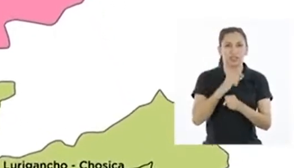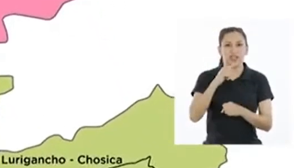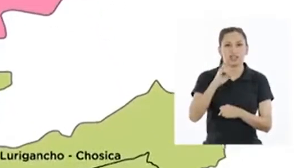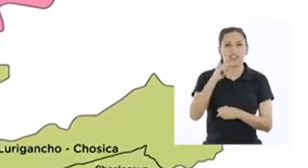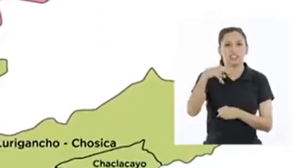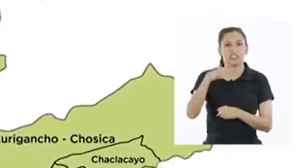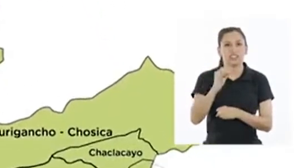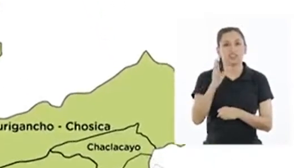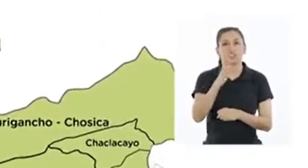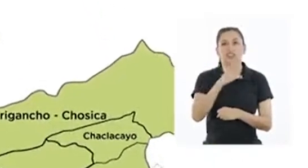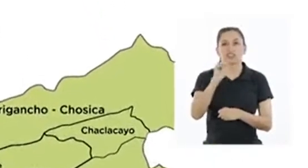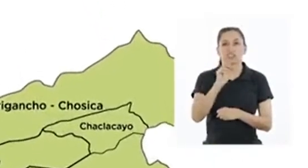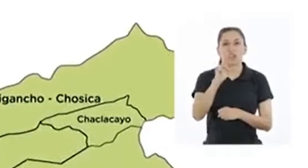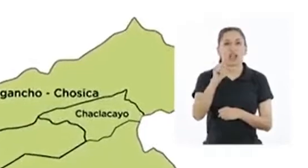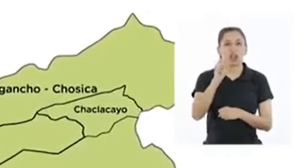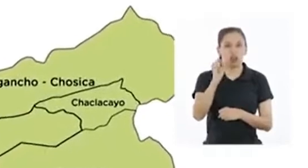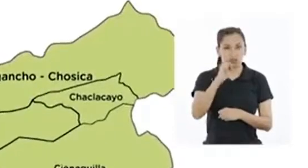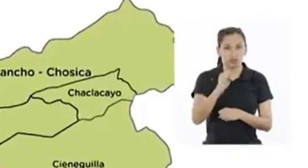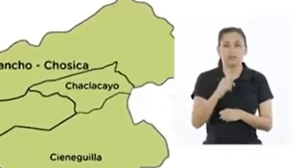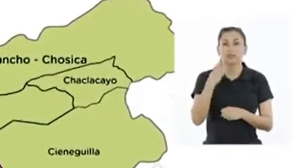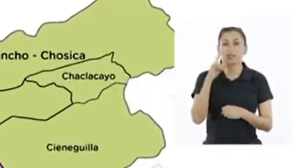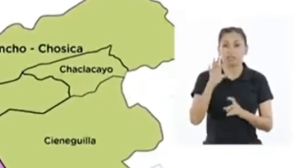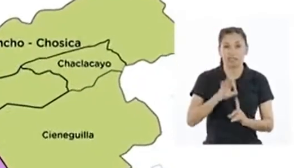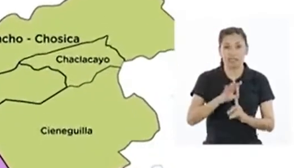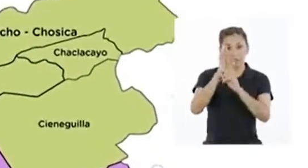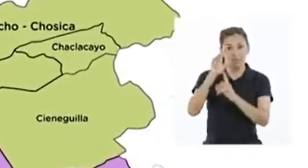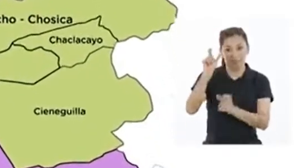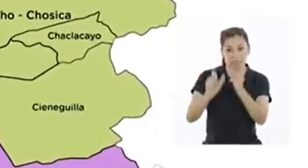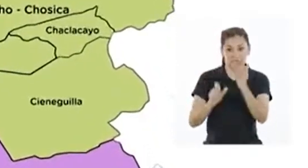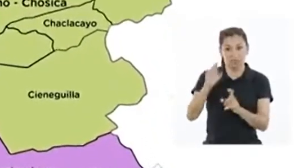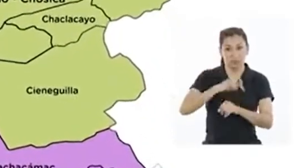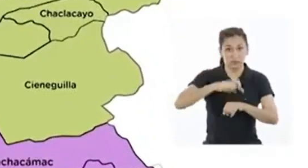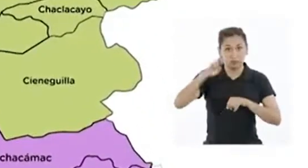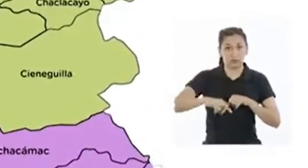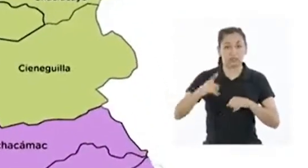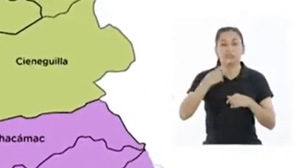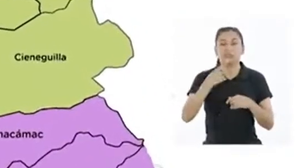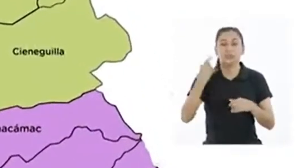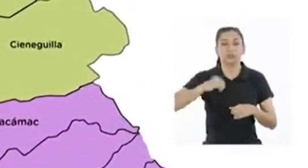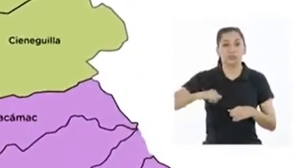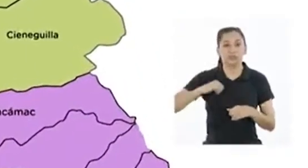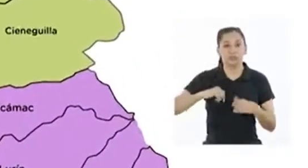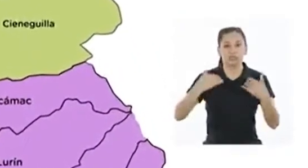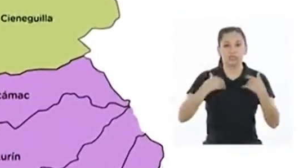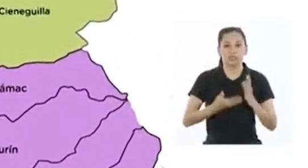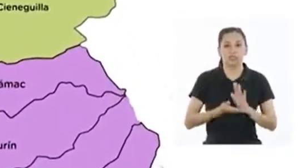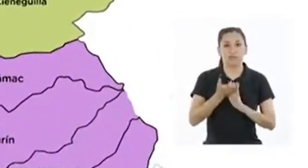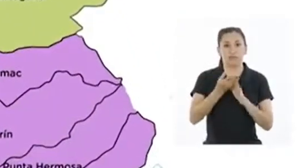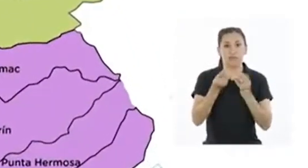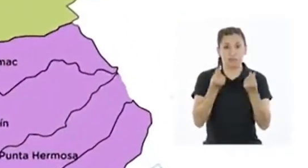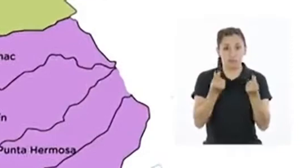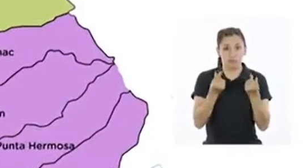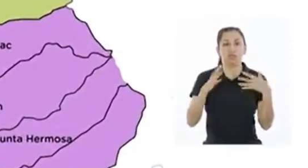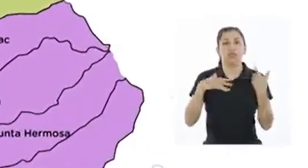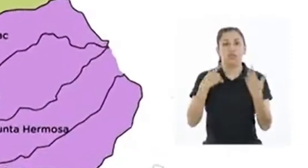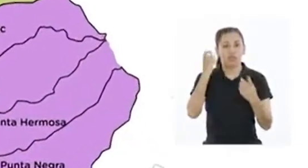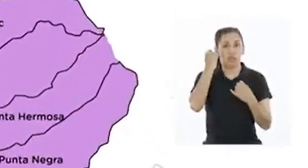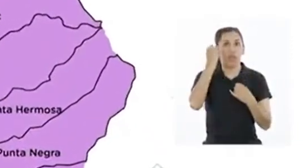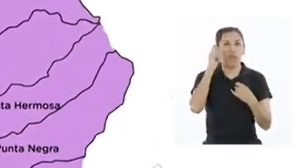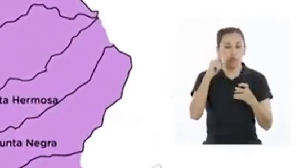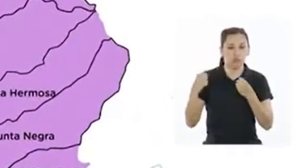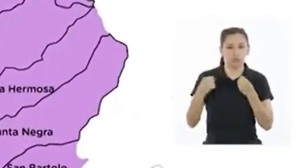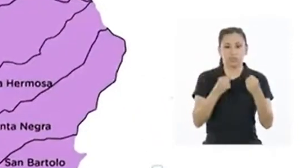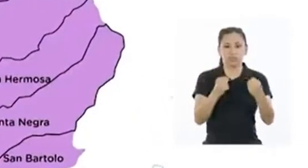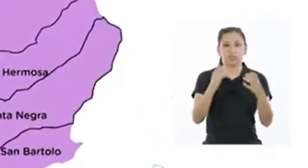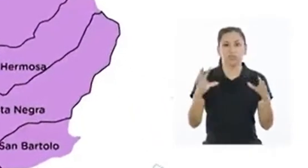presentado por Gino Costa y Carlos Romero. Según estos especialistas, las municipalidades que contaron con mayores recursos pudieron diseñar un